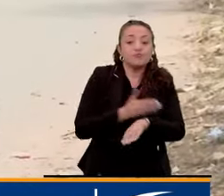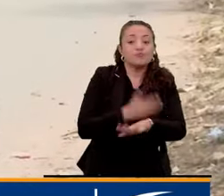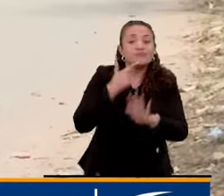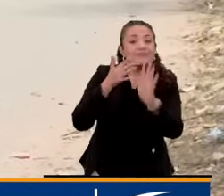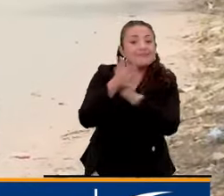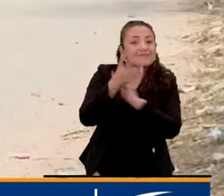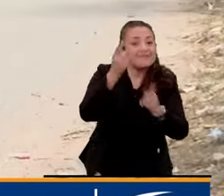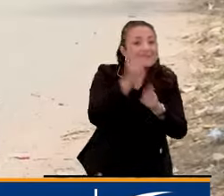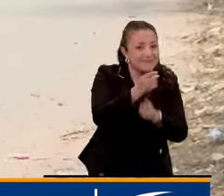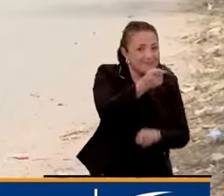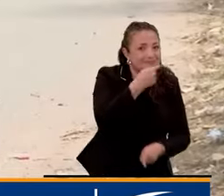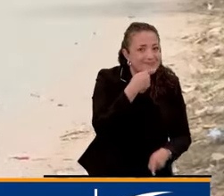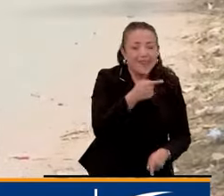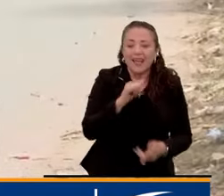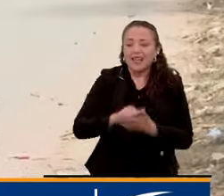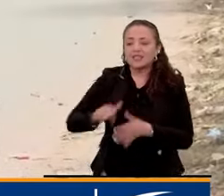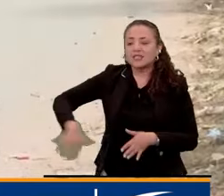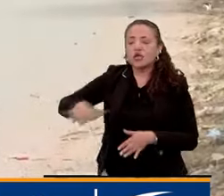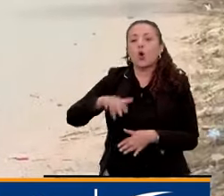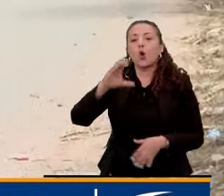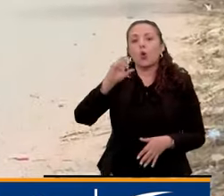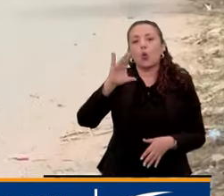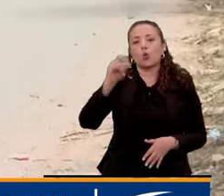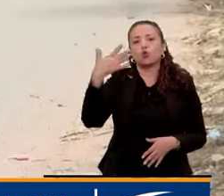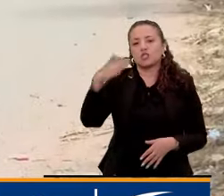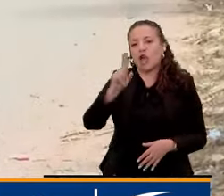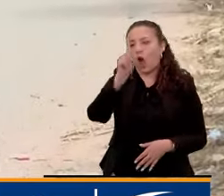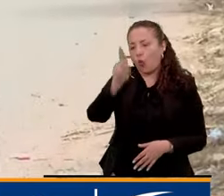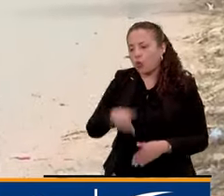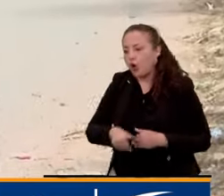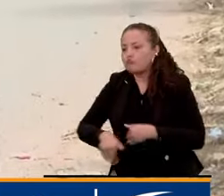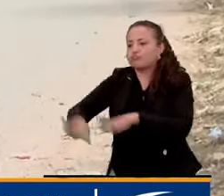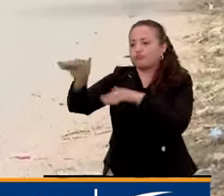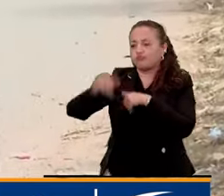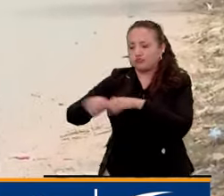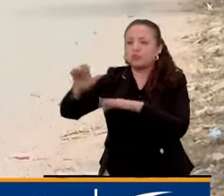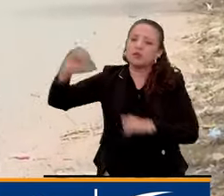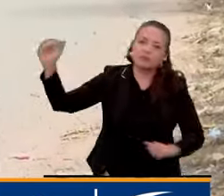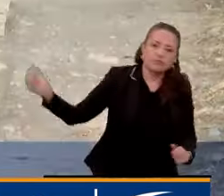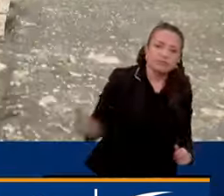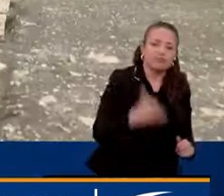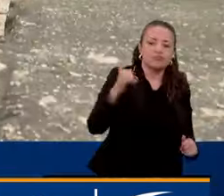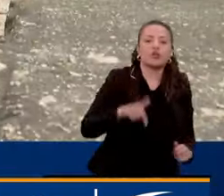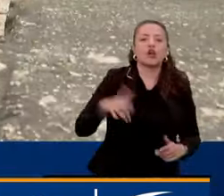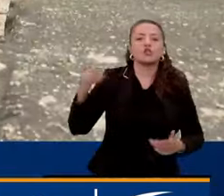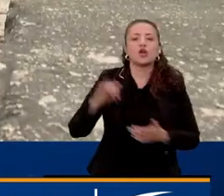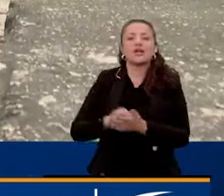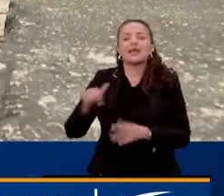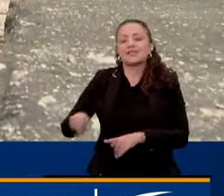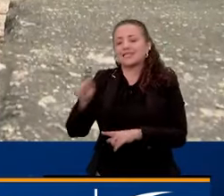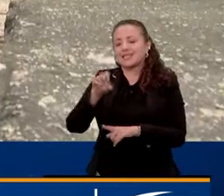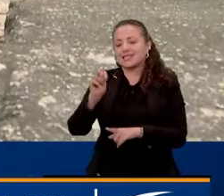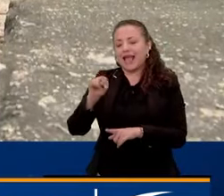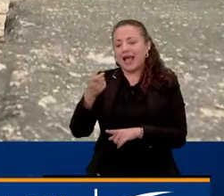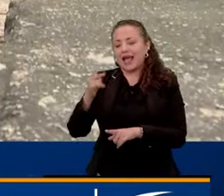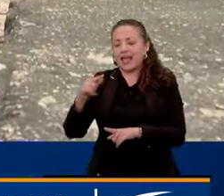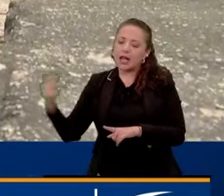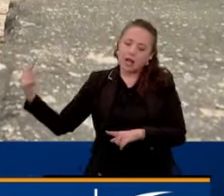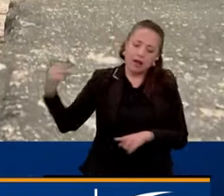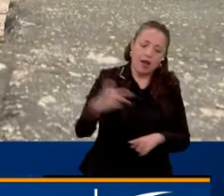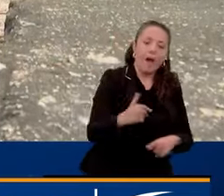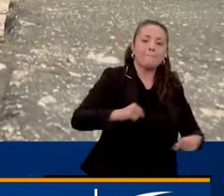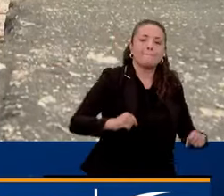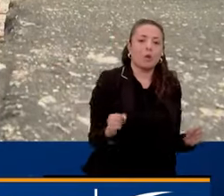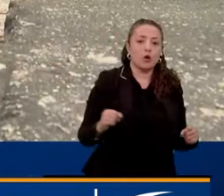aquí en este sector de curo se habilitó paso a Un carril entre bucaramanga y la vía San Bogotá y les voy a dejar ver lo que ocurre a esta hora porque